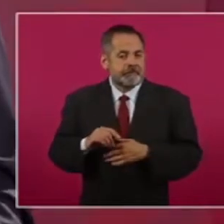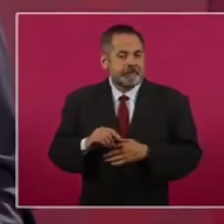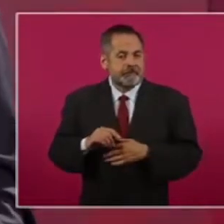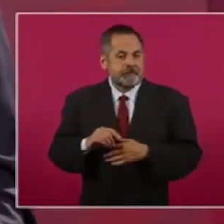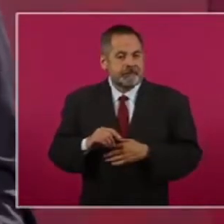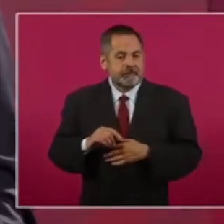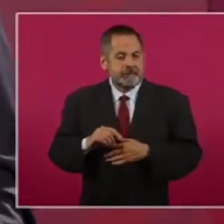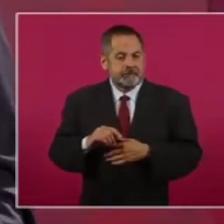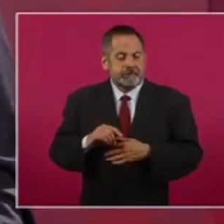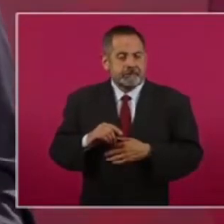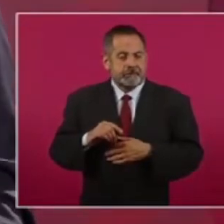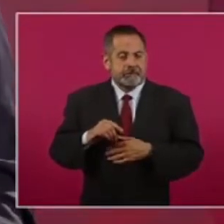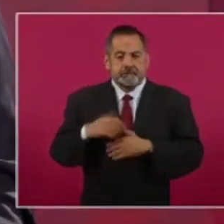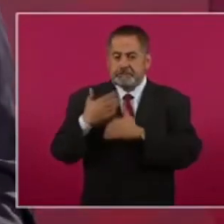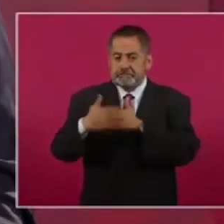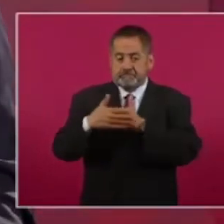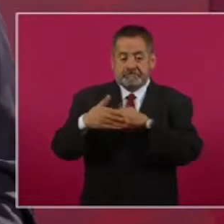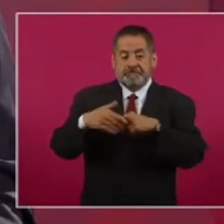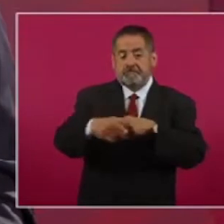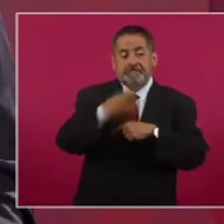a ser